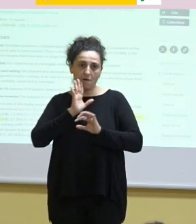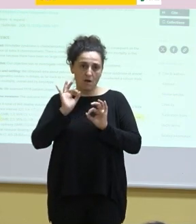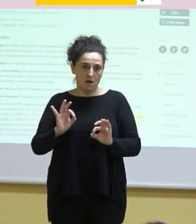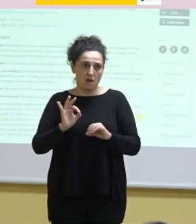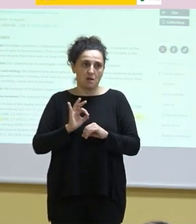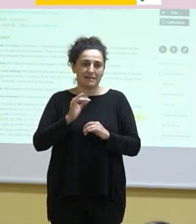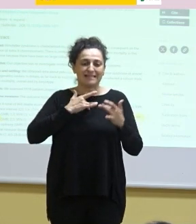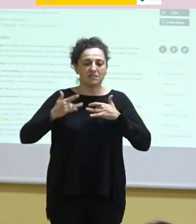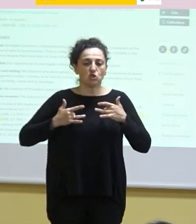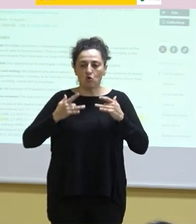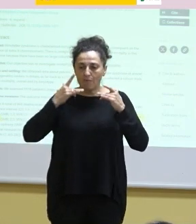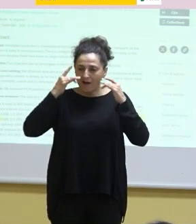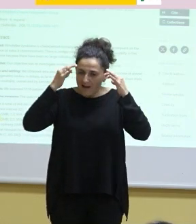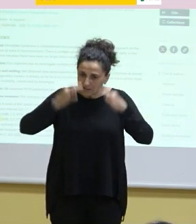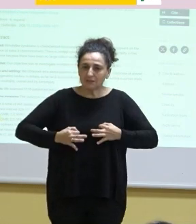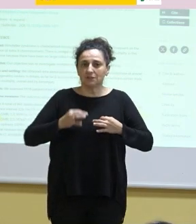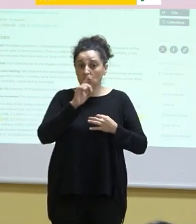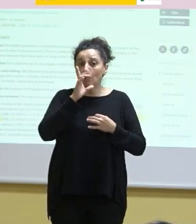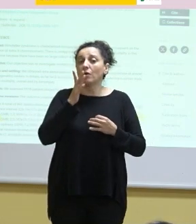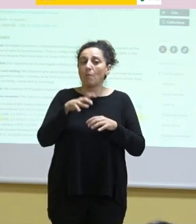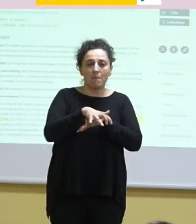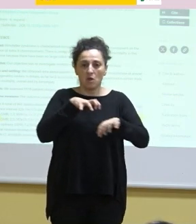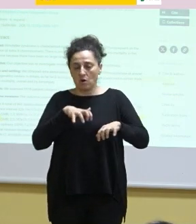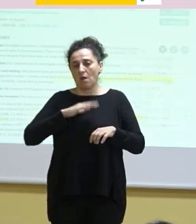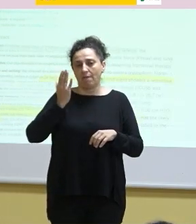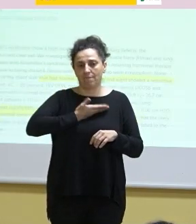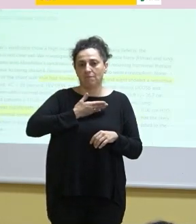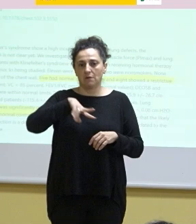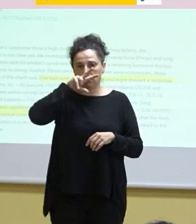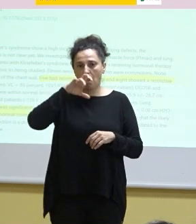un síntoma per se de esta enfermedad, tienen afectación respiratoria.